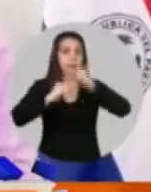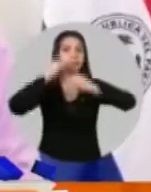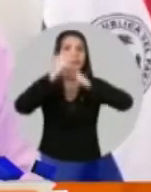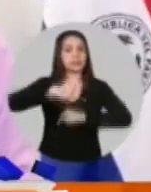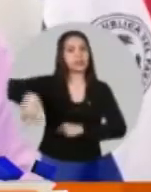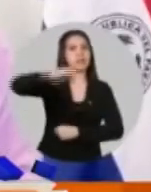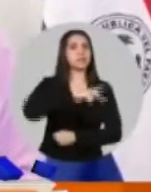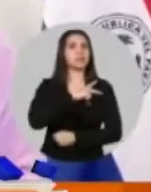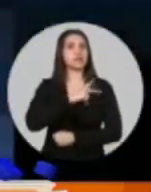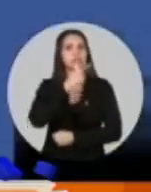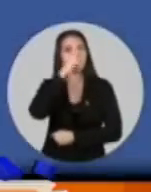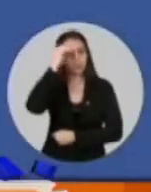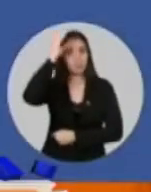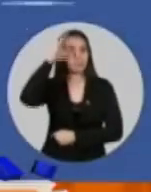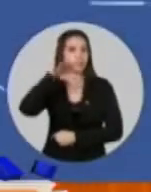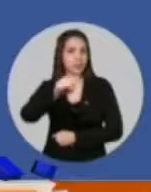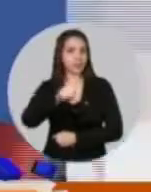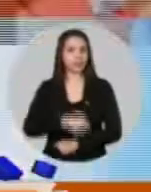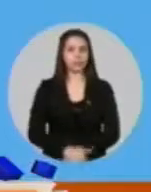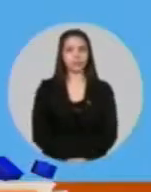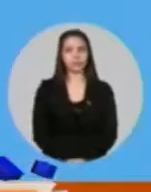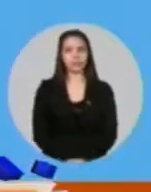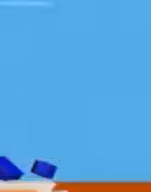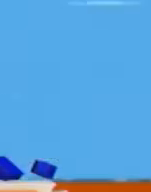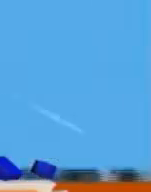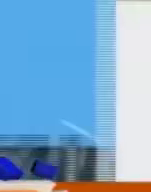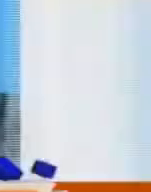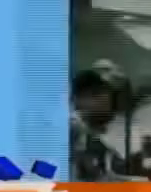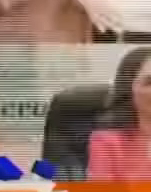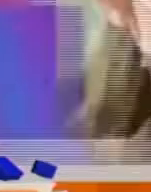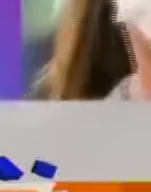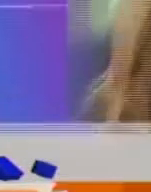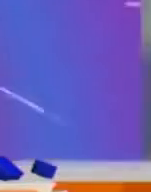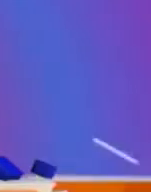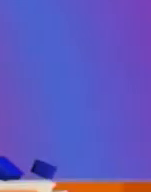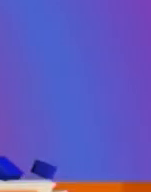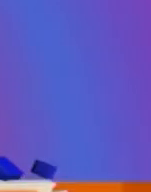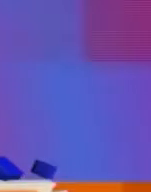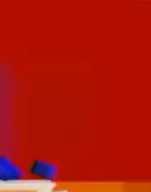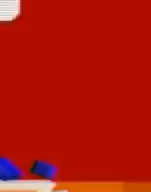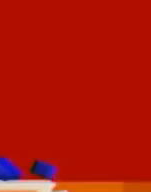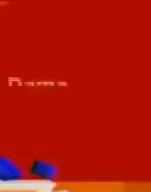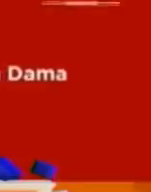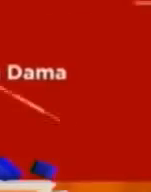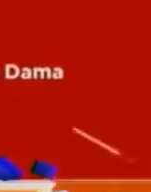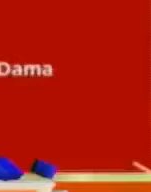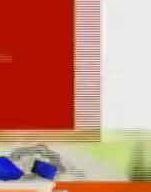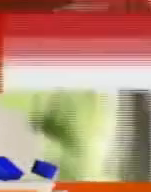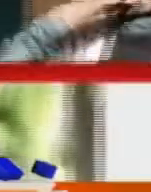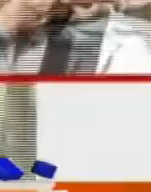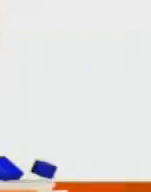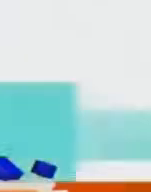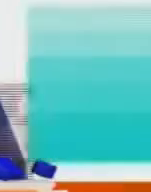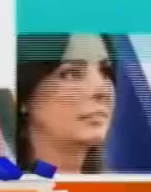cuando sos el Estado y cuando tu política social es un programa de televisión, se reduce a ser